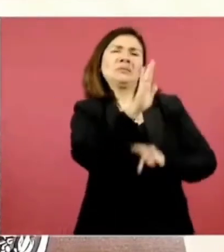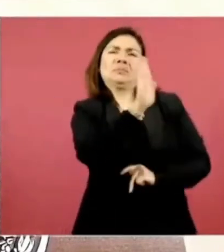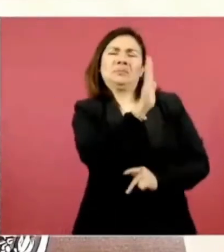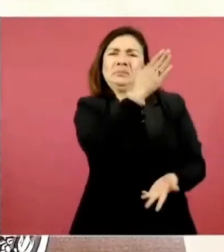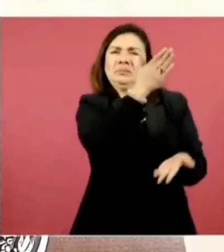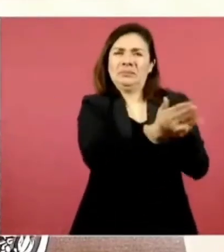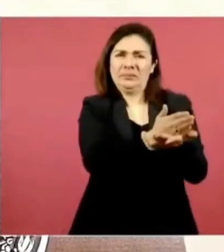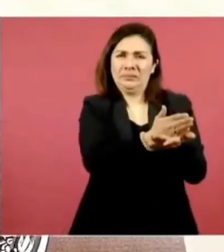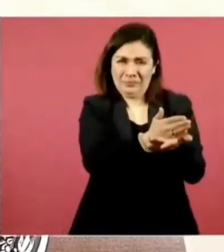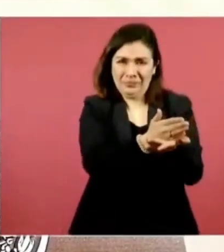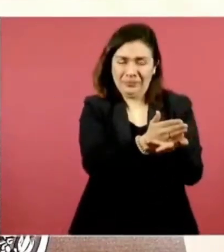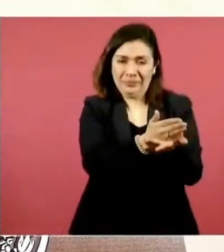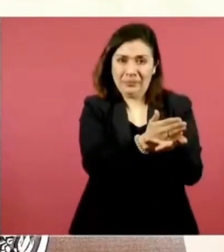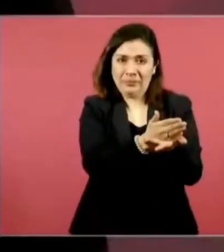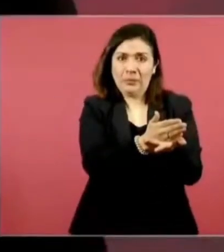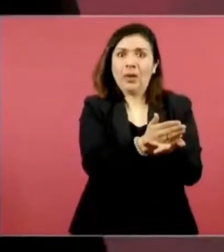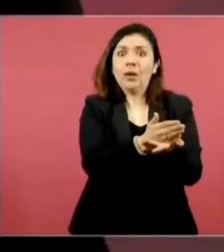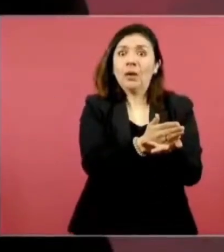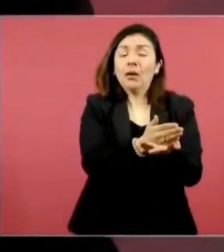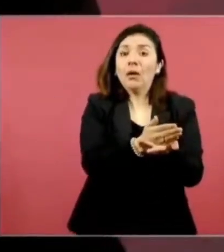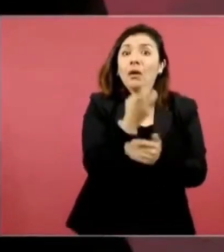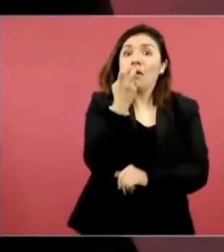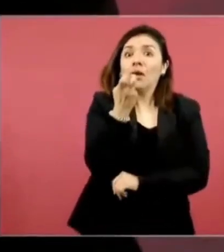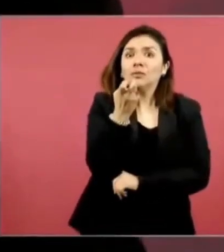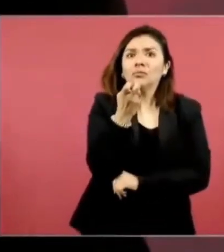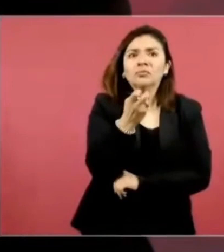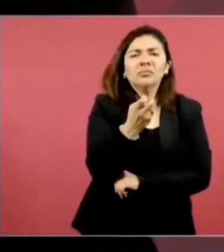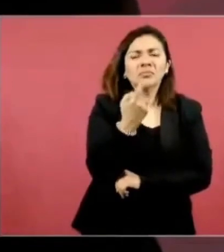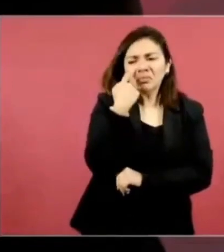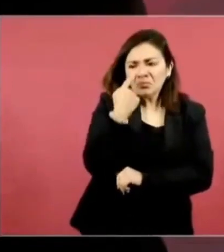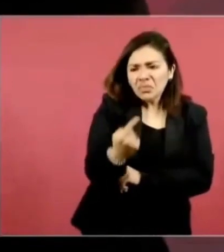Y por lo mismo no hay inversión.